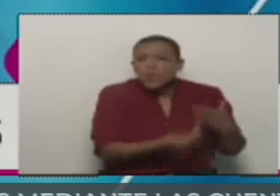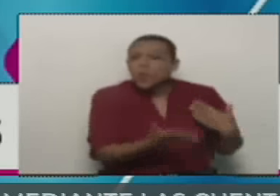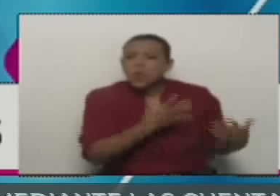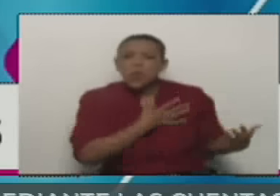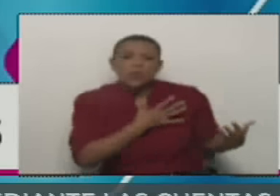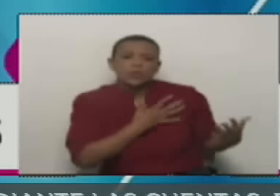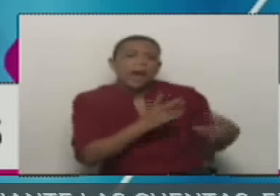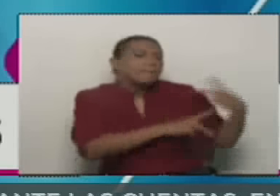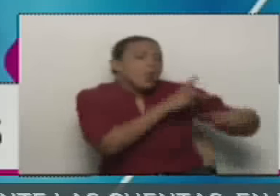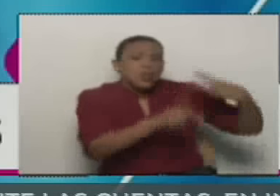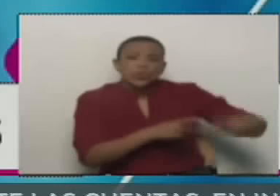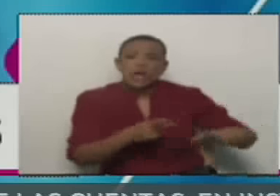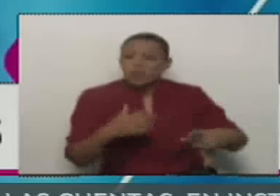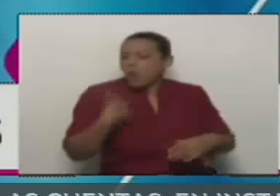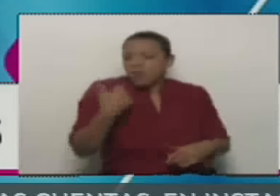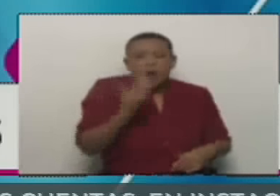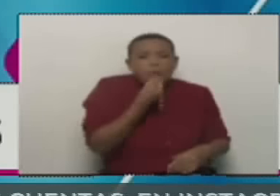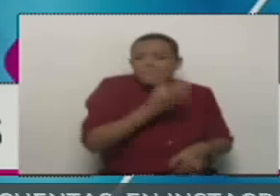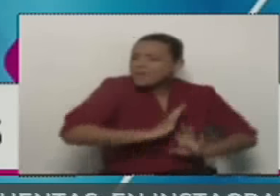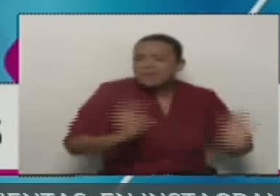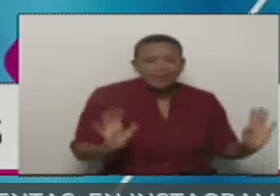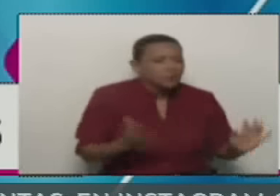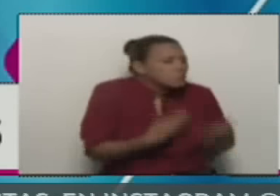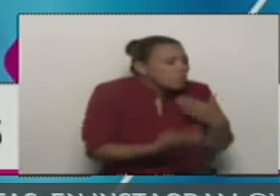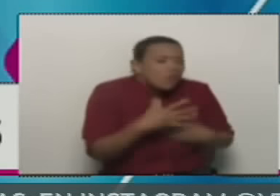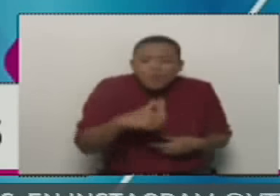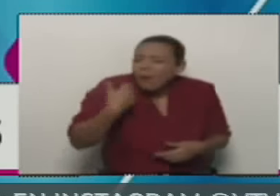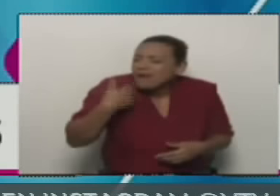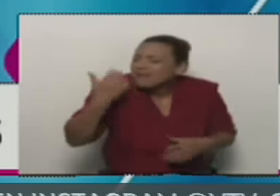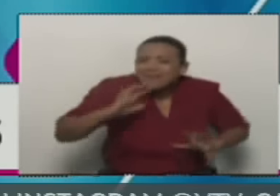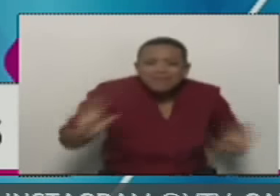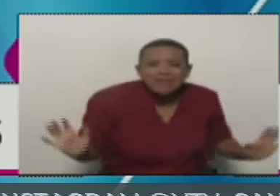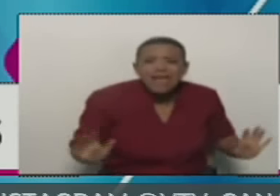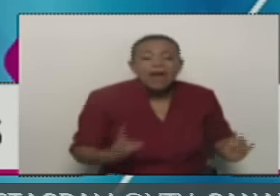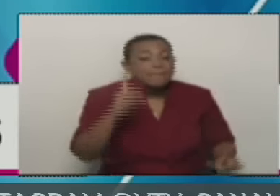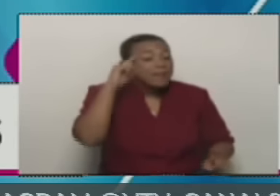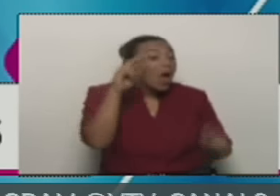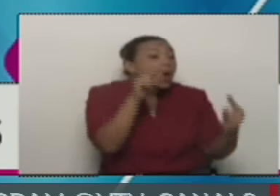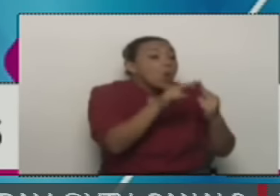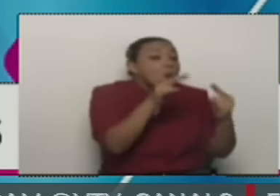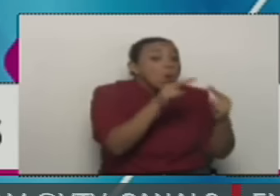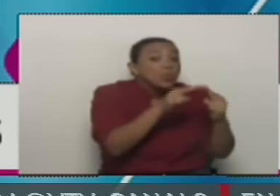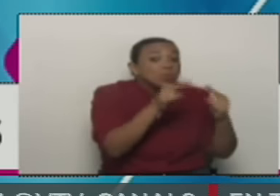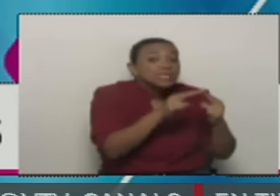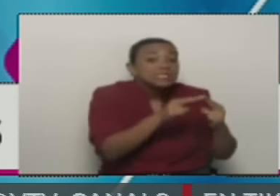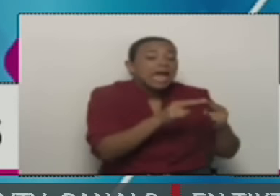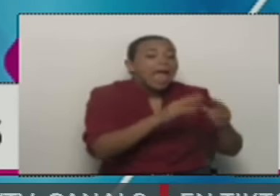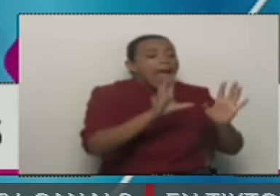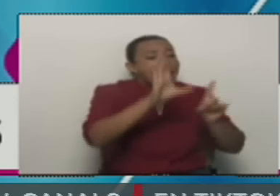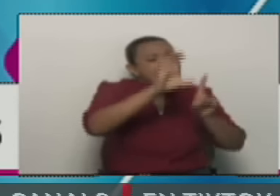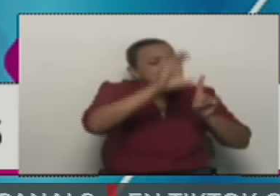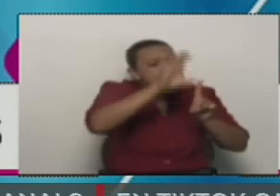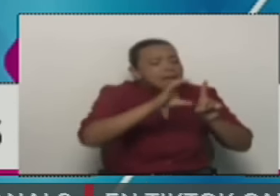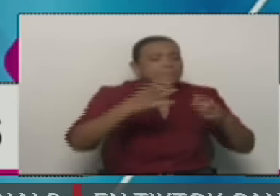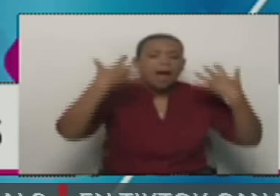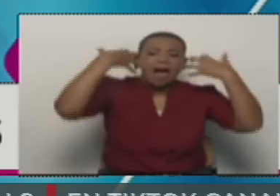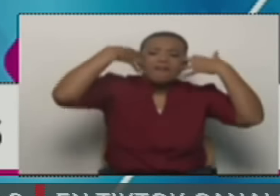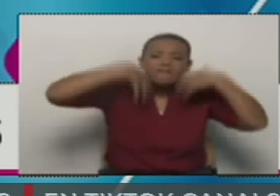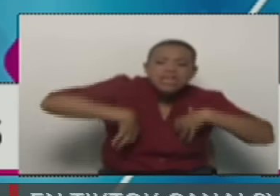presidente, producir cualquier alimento. Tenemos que conocer el clima,